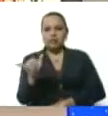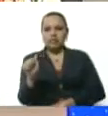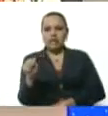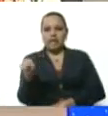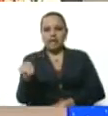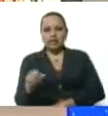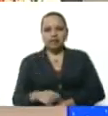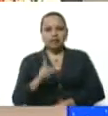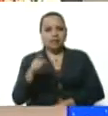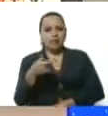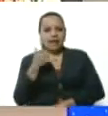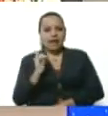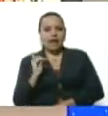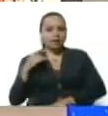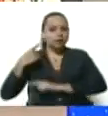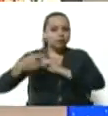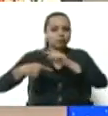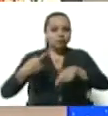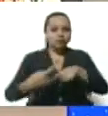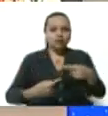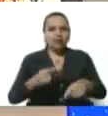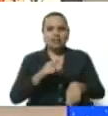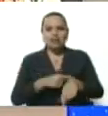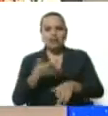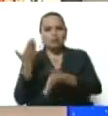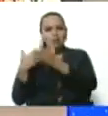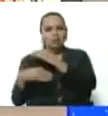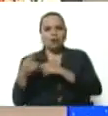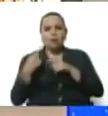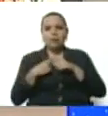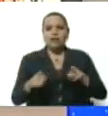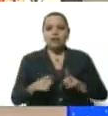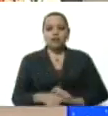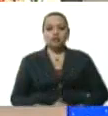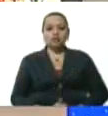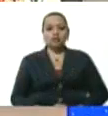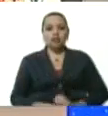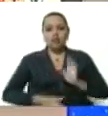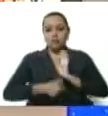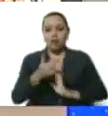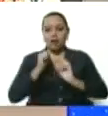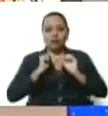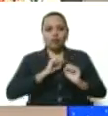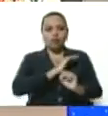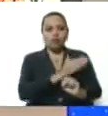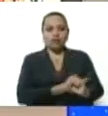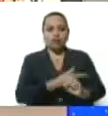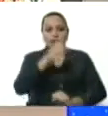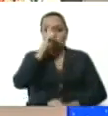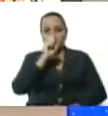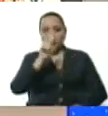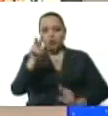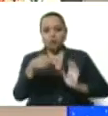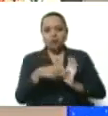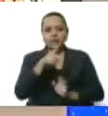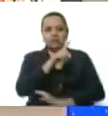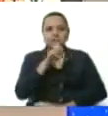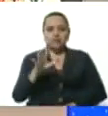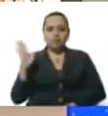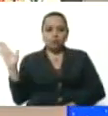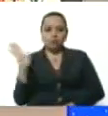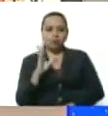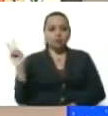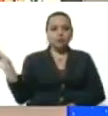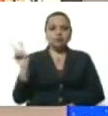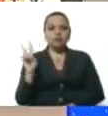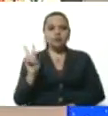también heredadas de épocas anteriores, pero que se revitalizaron en el año 2015. Cuando venía además